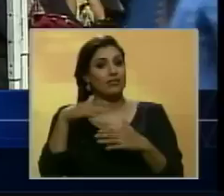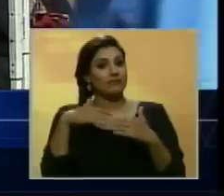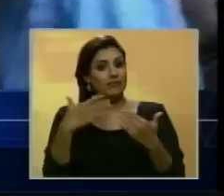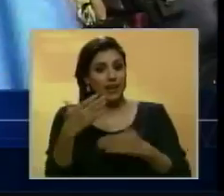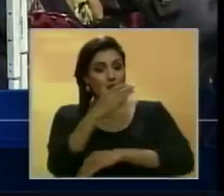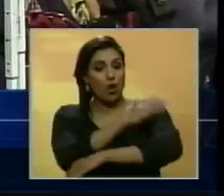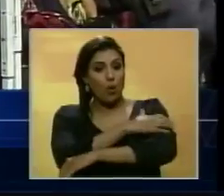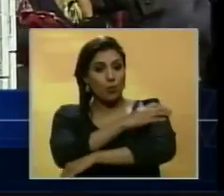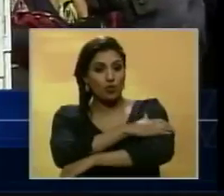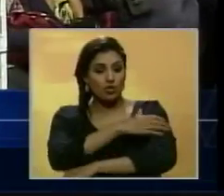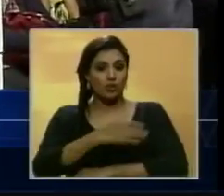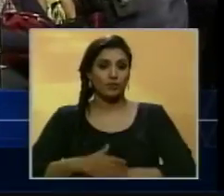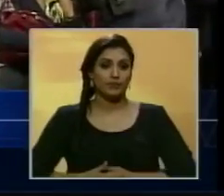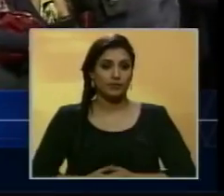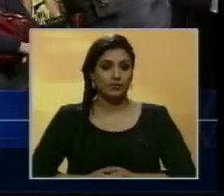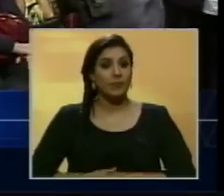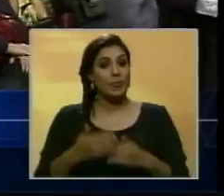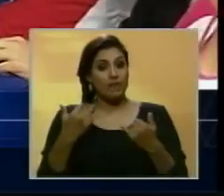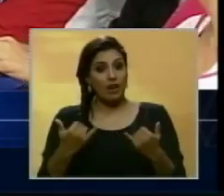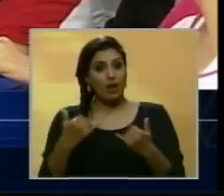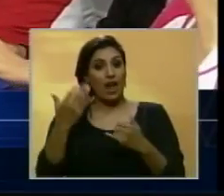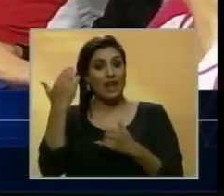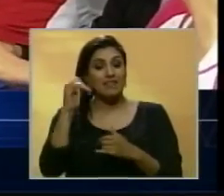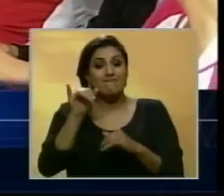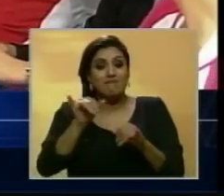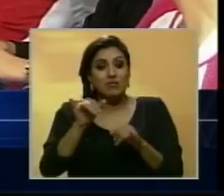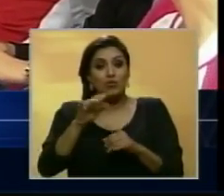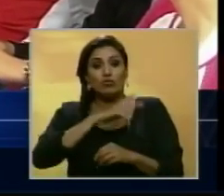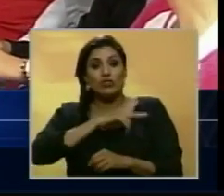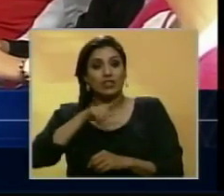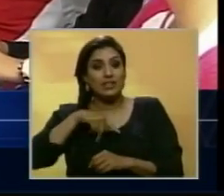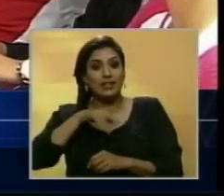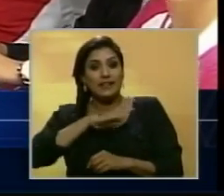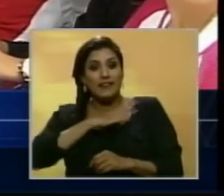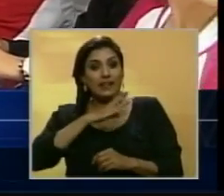caso la organización MUD. Ayer mismo